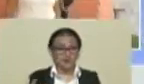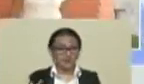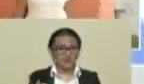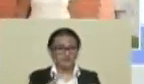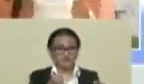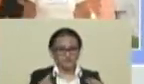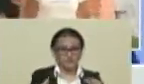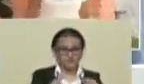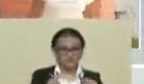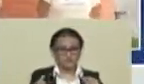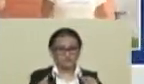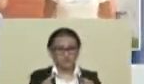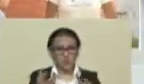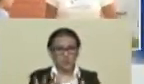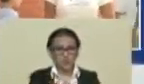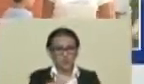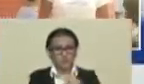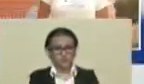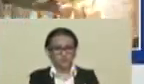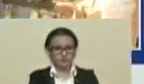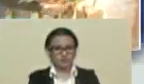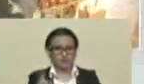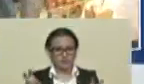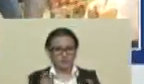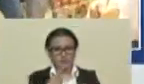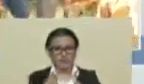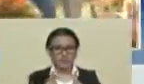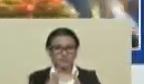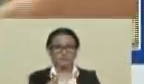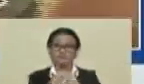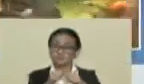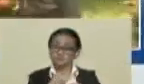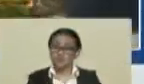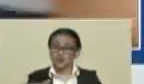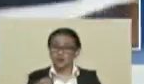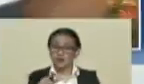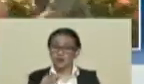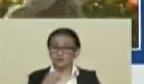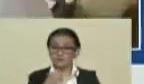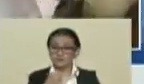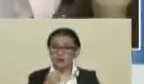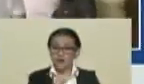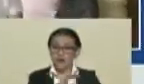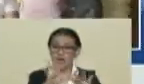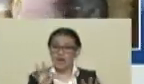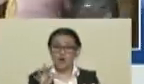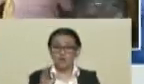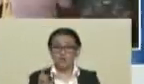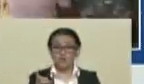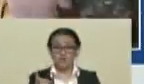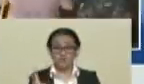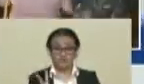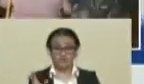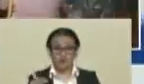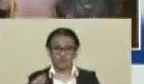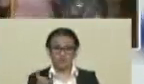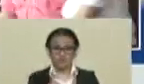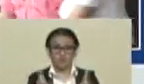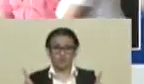conversación exploratoria relacionada con el tema diálogo? Claro que sí. Bueno, es un mensaje muy claro, que en Venezuela hay una profunda democracia, que